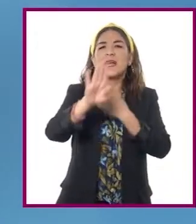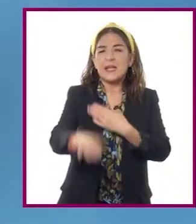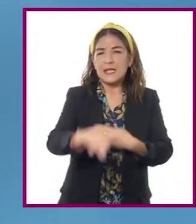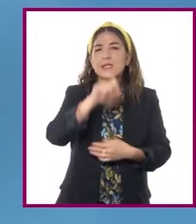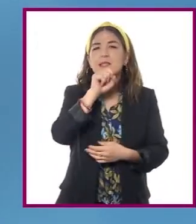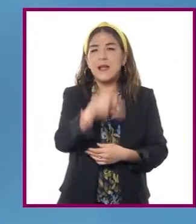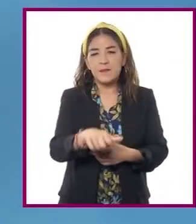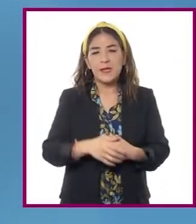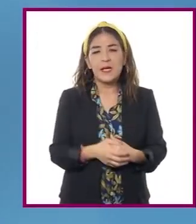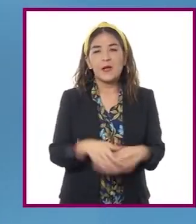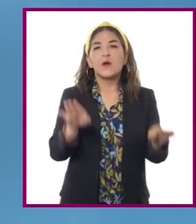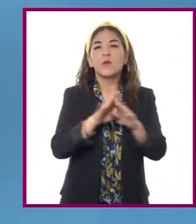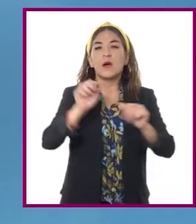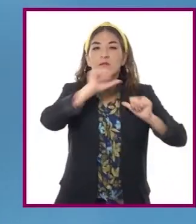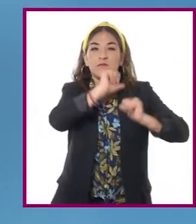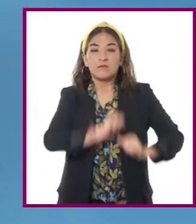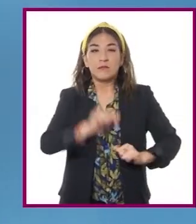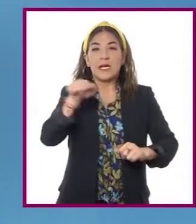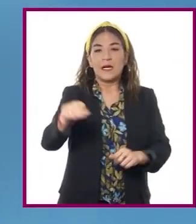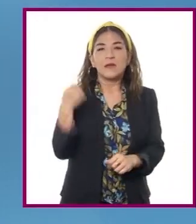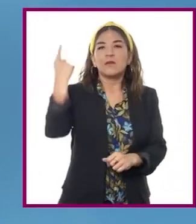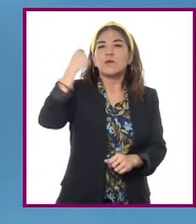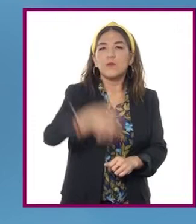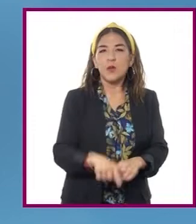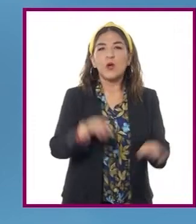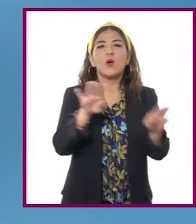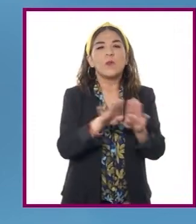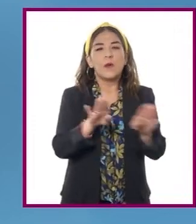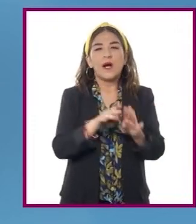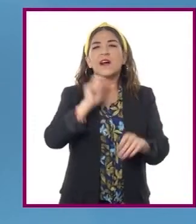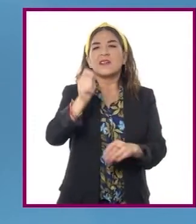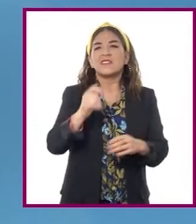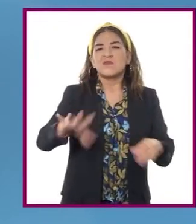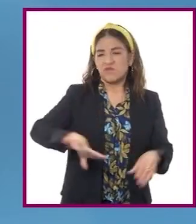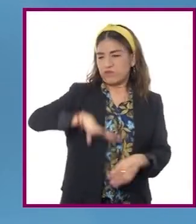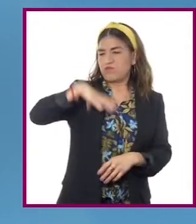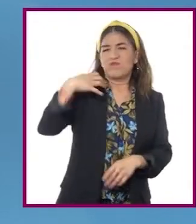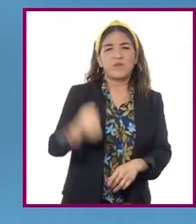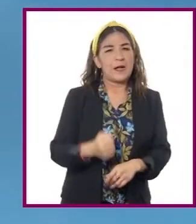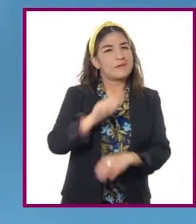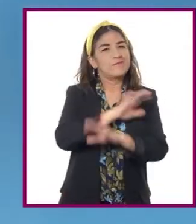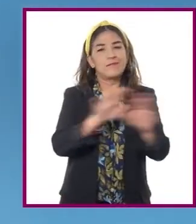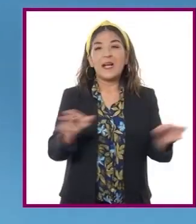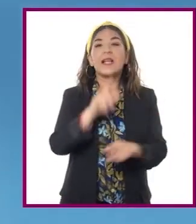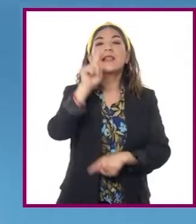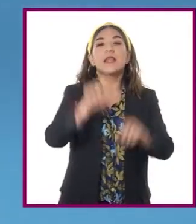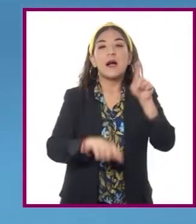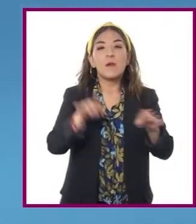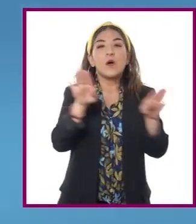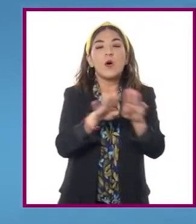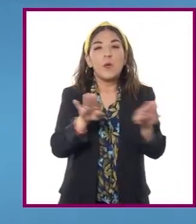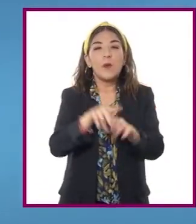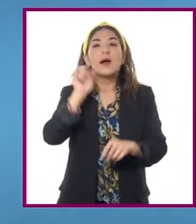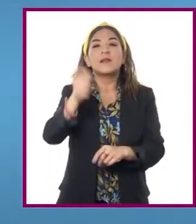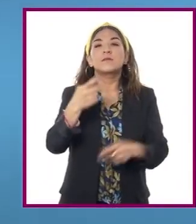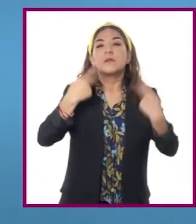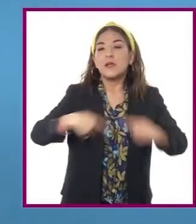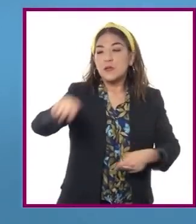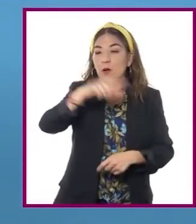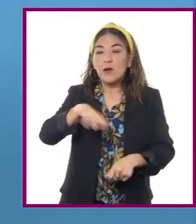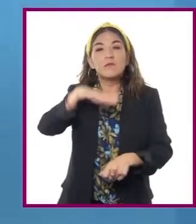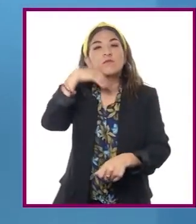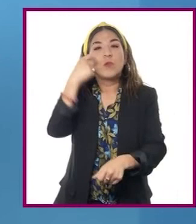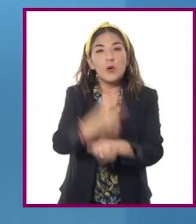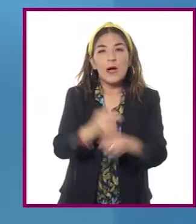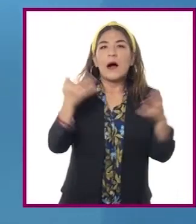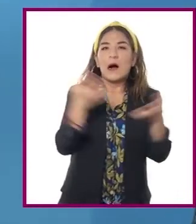además, que la autoridad pública actúe de manera arbitraria, es decir, según el ánimo o voluntad de quien ocupa un